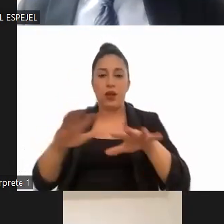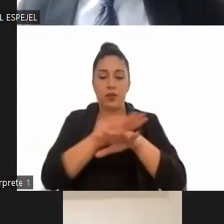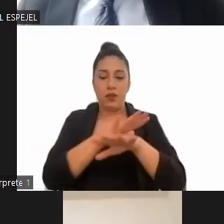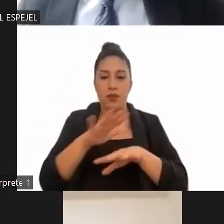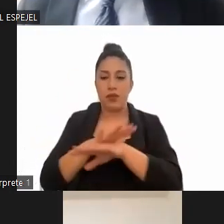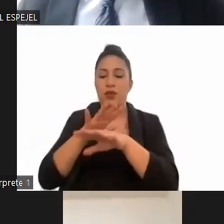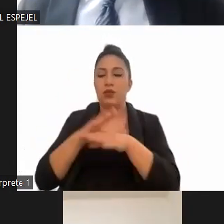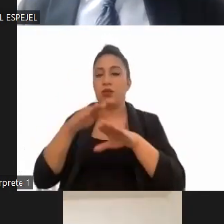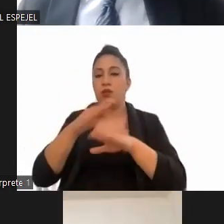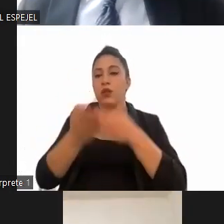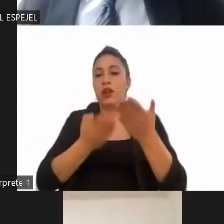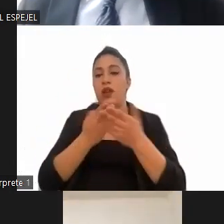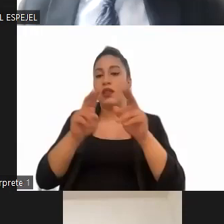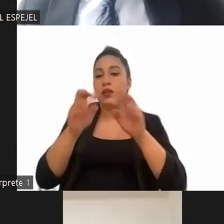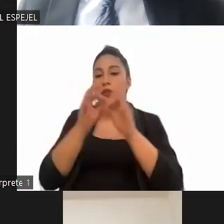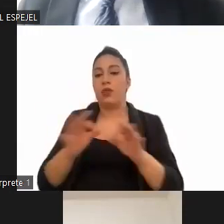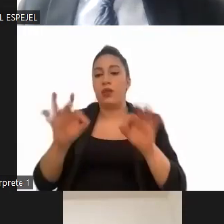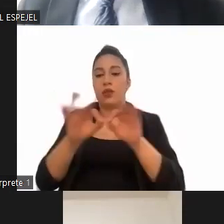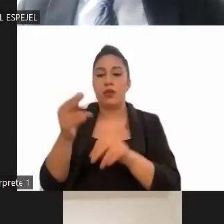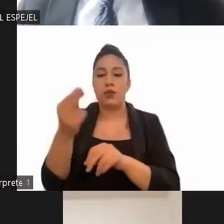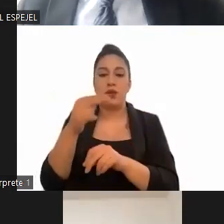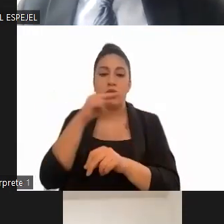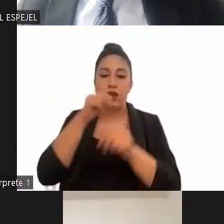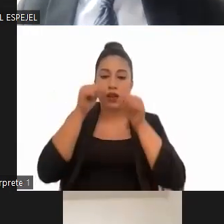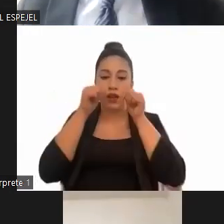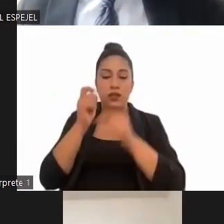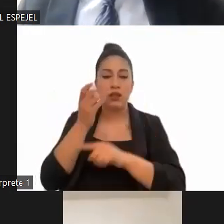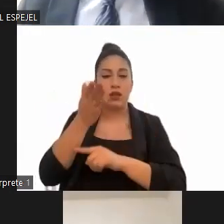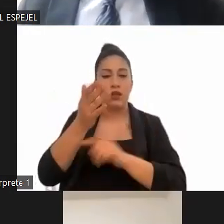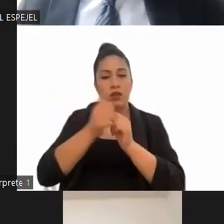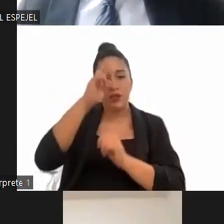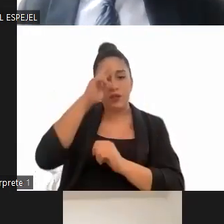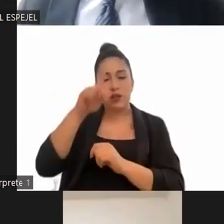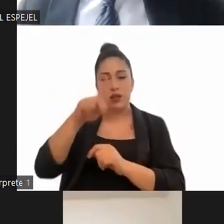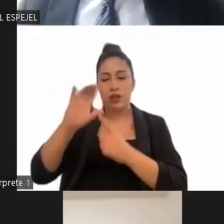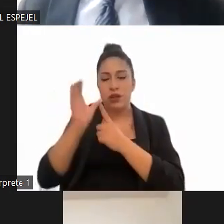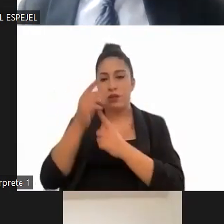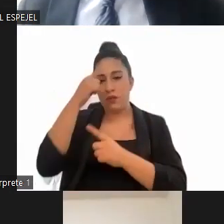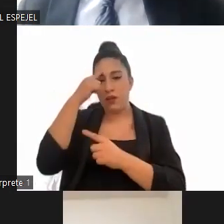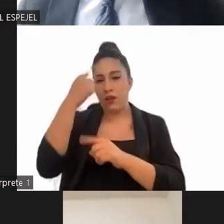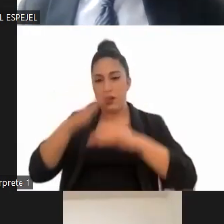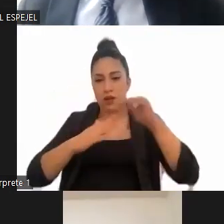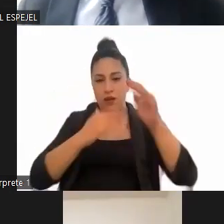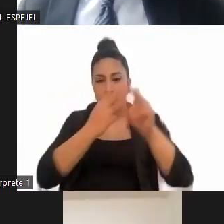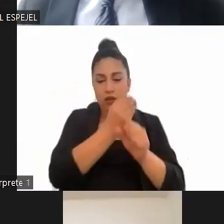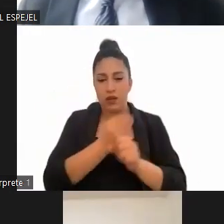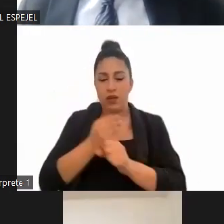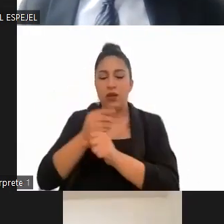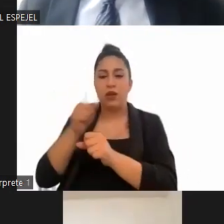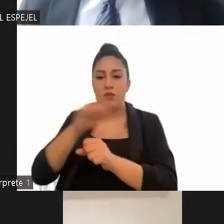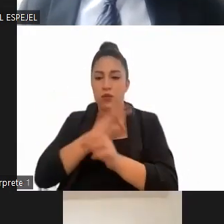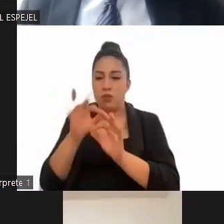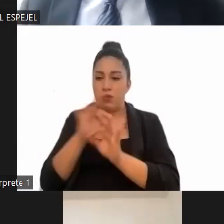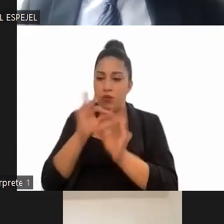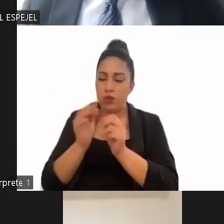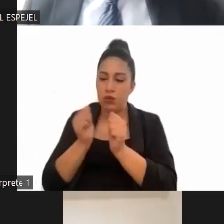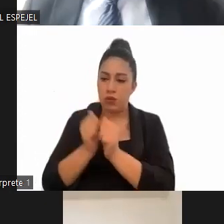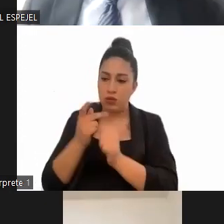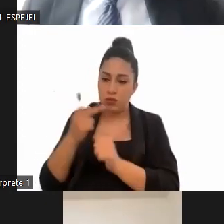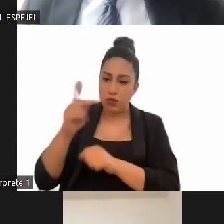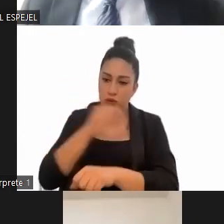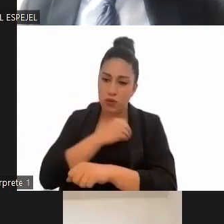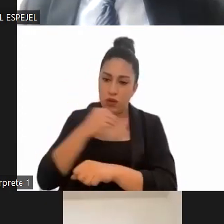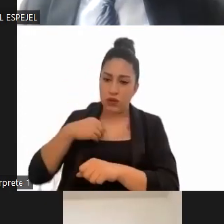del punto de acuerdo por el que se exhorta a la Comisión para la Reconstrucción de la Ciudad de México a realizar acciones inmediatas derivadas de su obligación con la transparencia, rendición